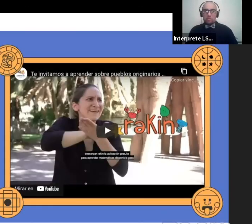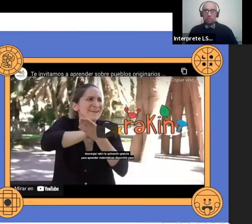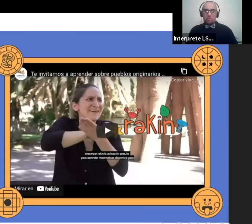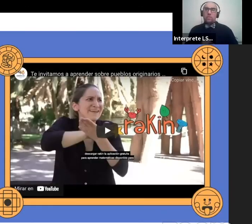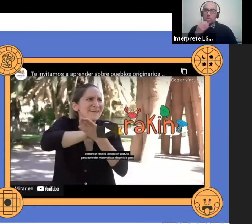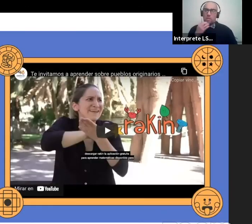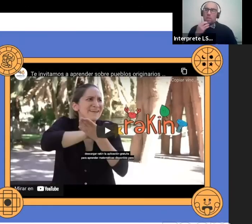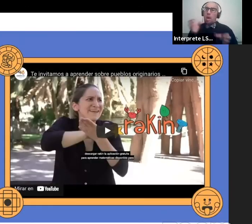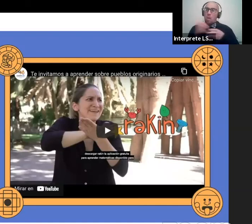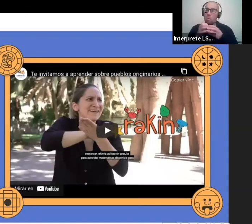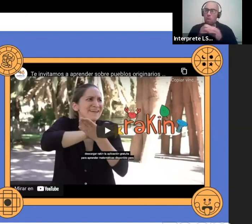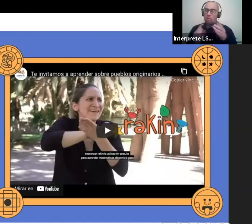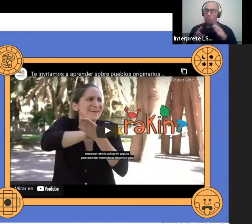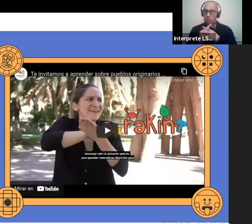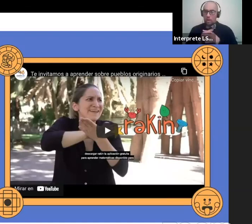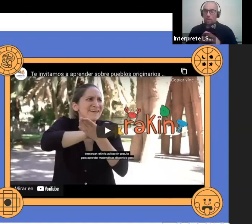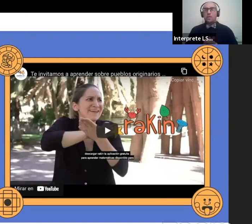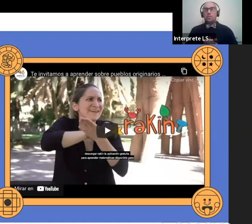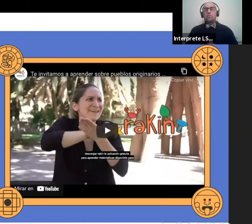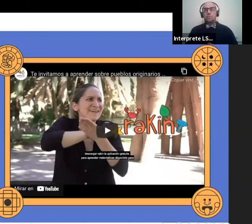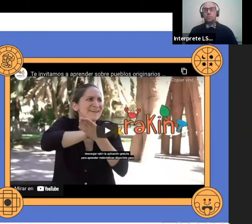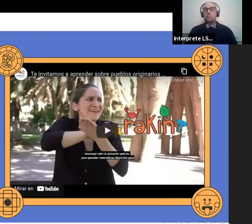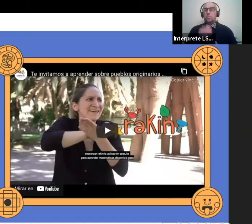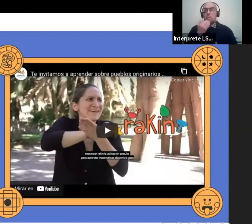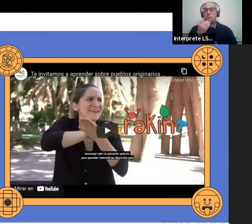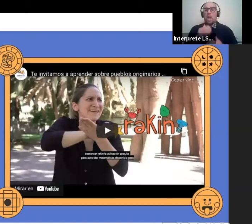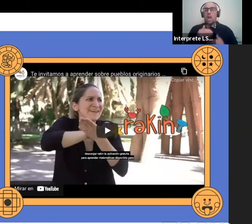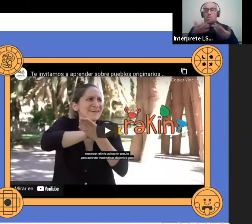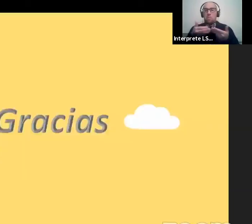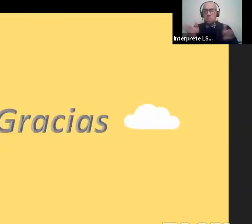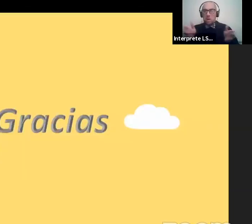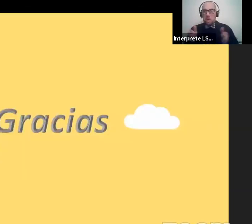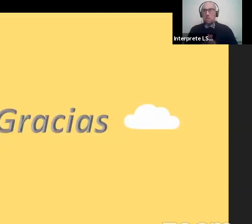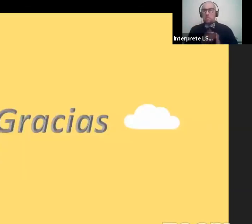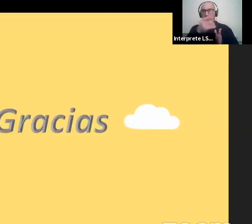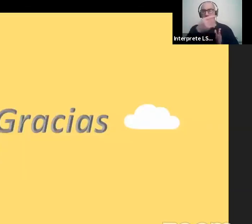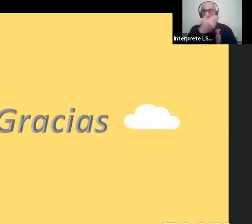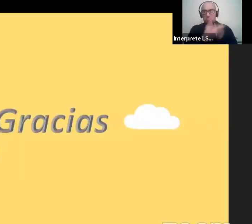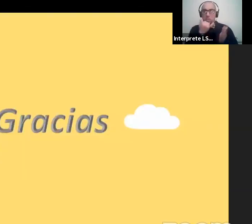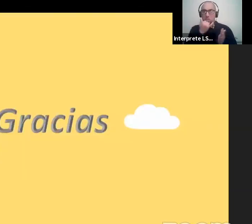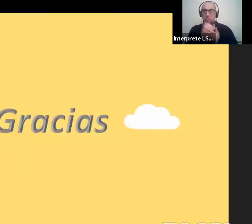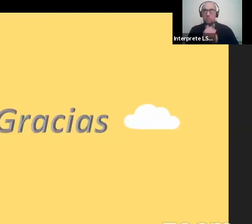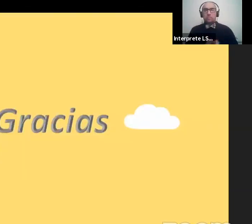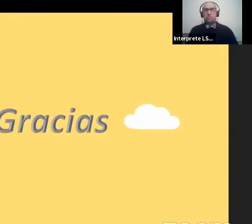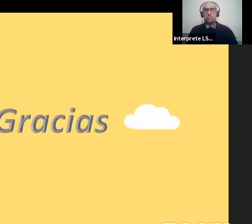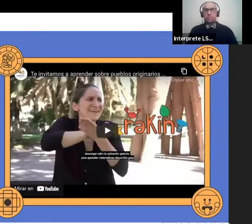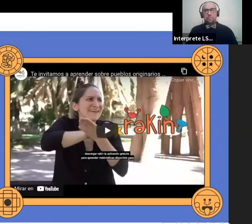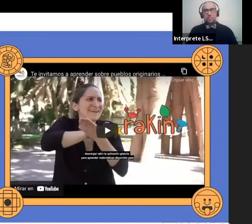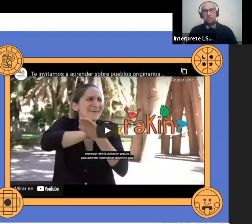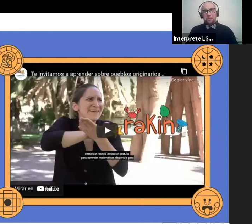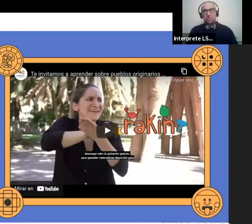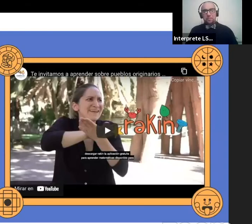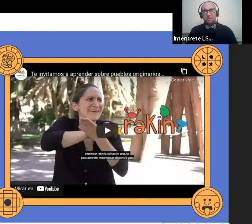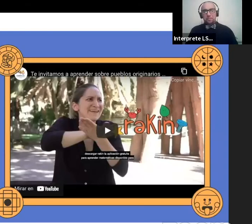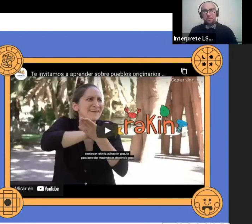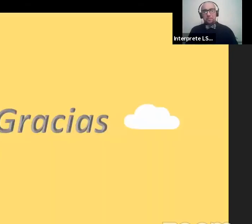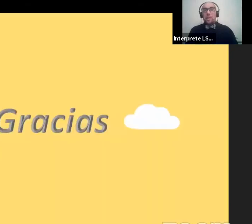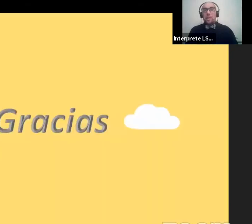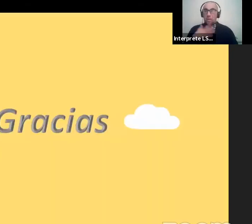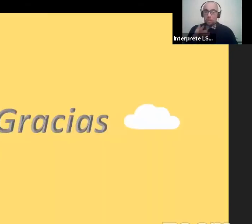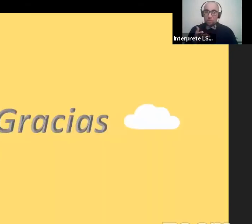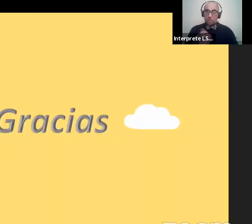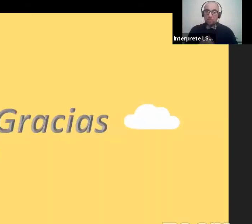de pueblos originarios que también están disponibles en YouTube. Entonces